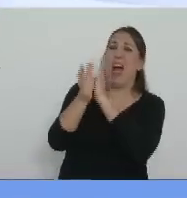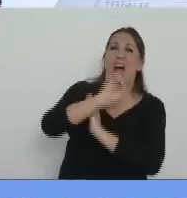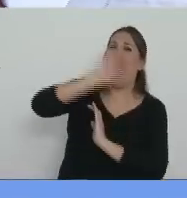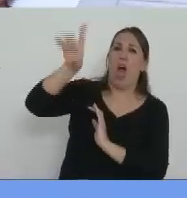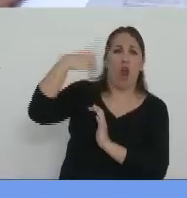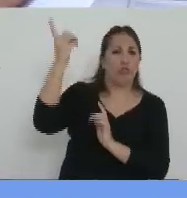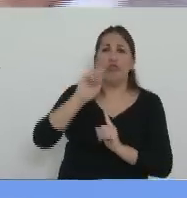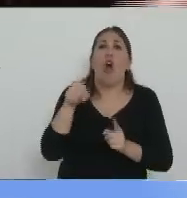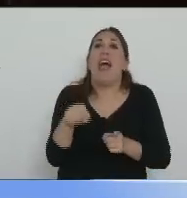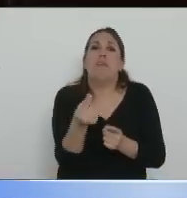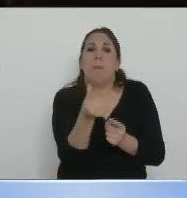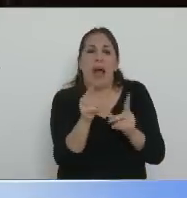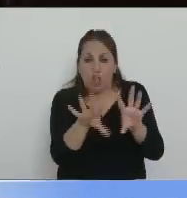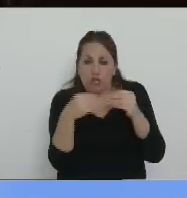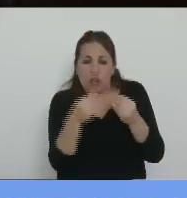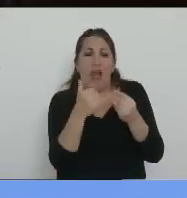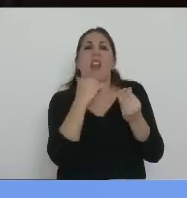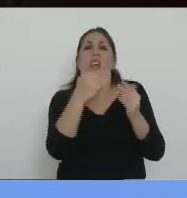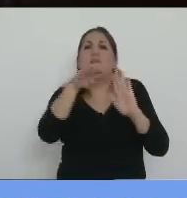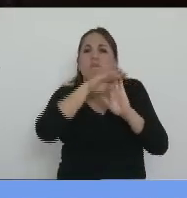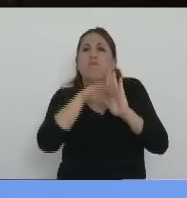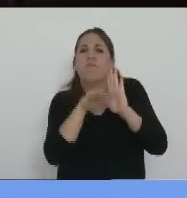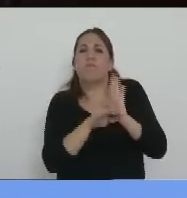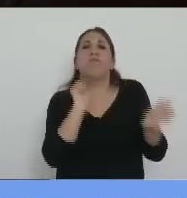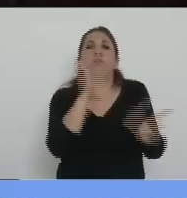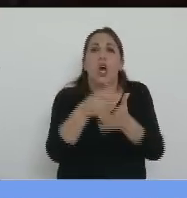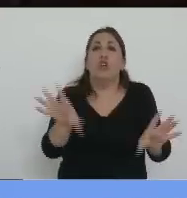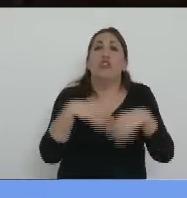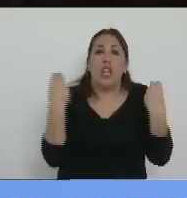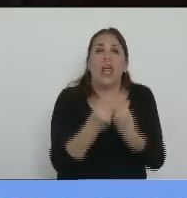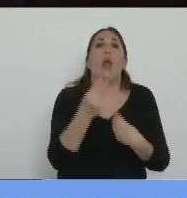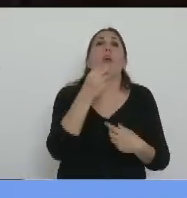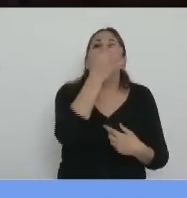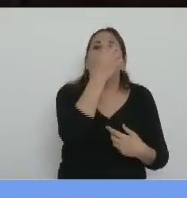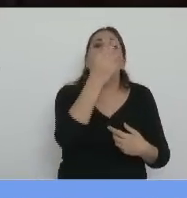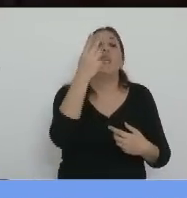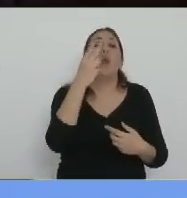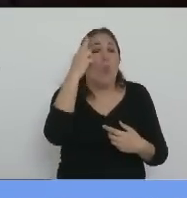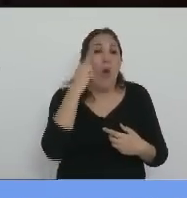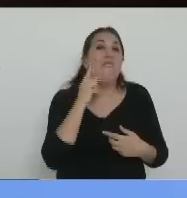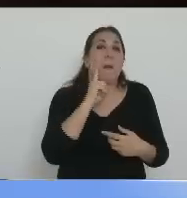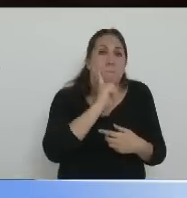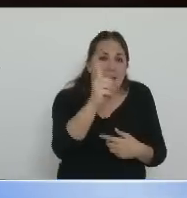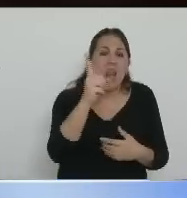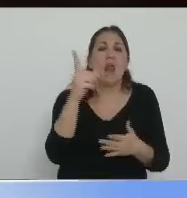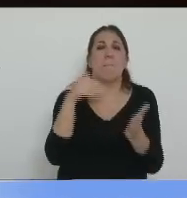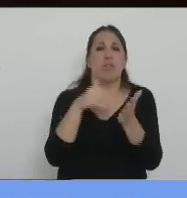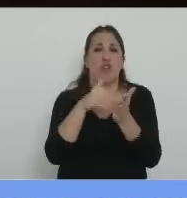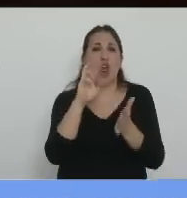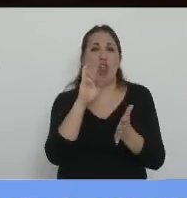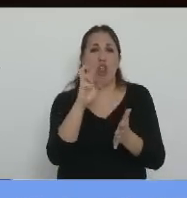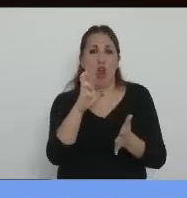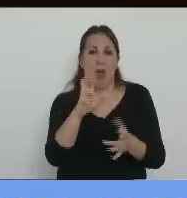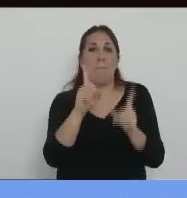pagos en total son 29 mil millones de dólares de esos 30 mil que había